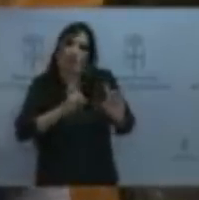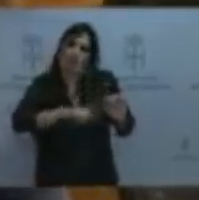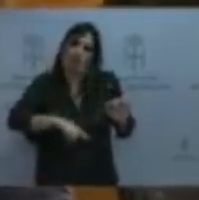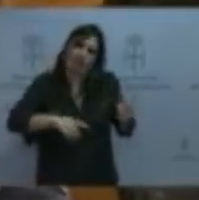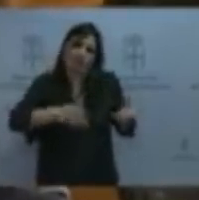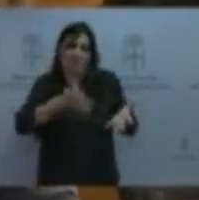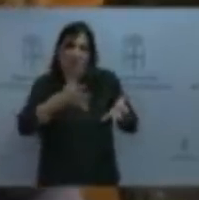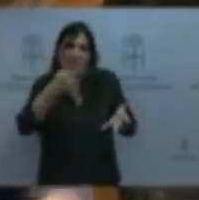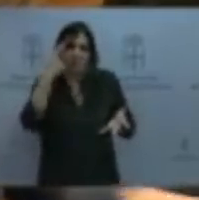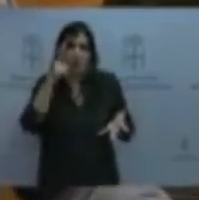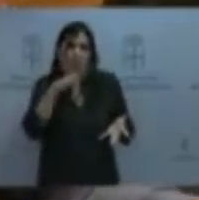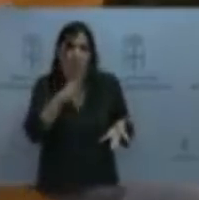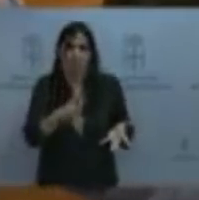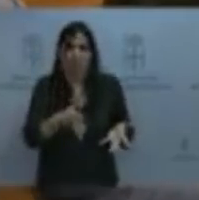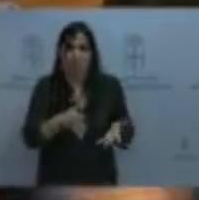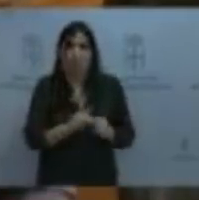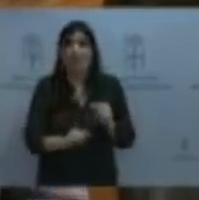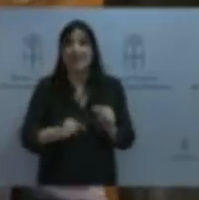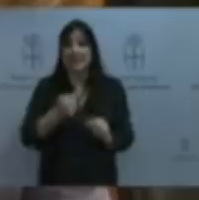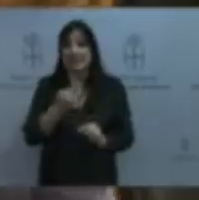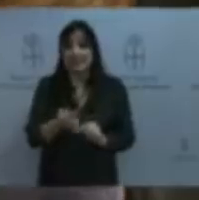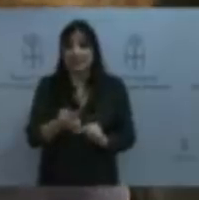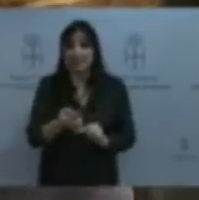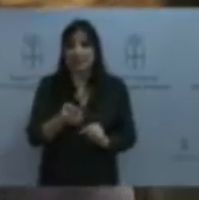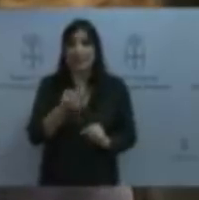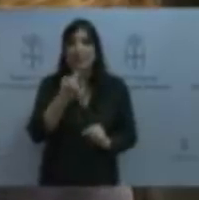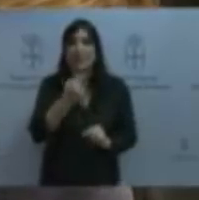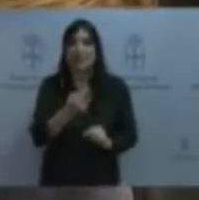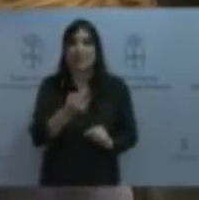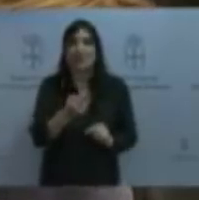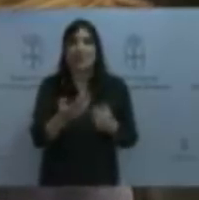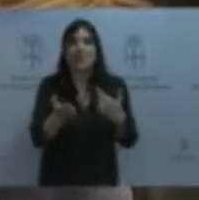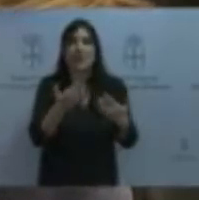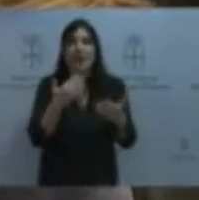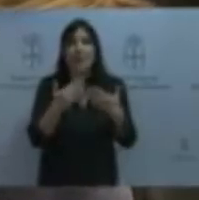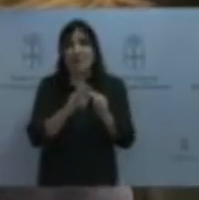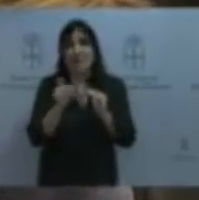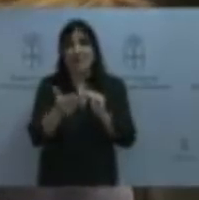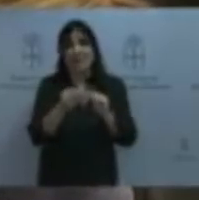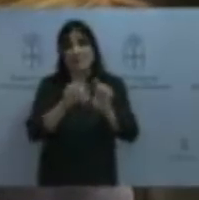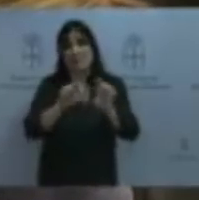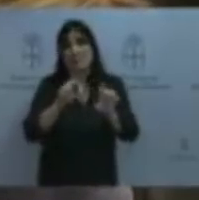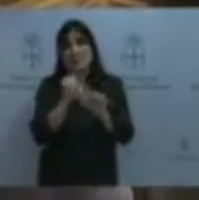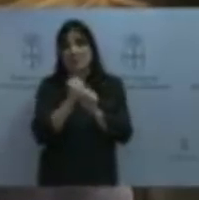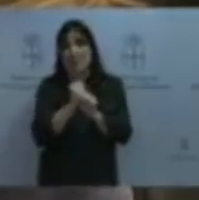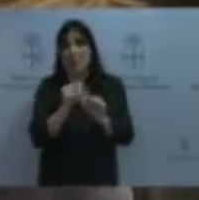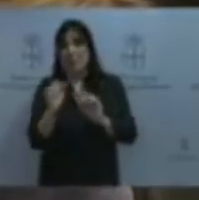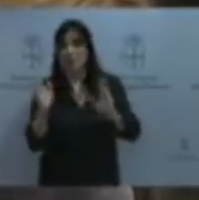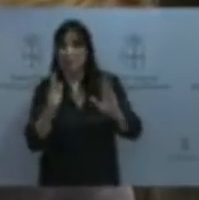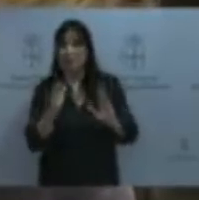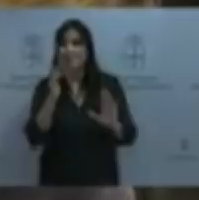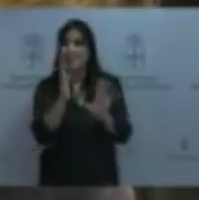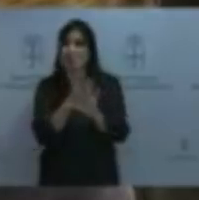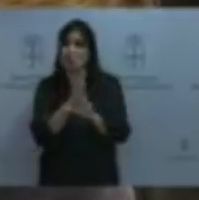después se les hablaba de contratar por ETT y de poner nuevos turnos, lo que haría más complicado aún conciliar vida personal y